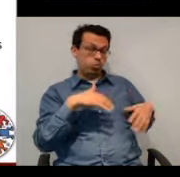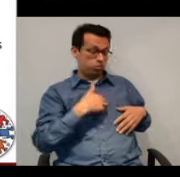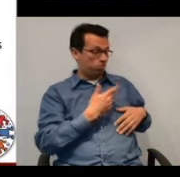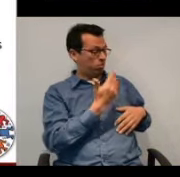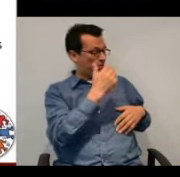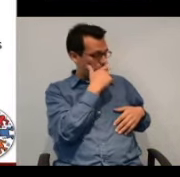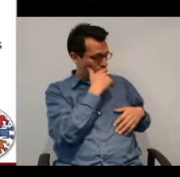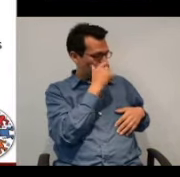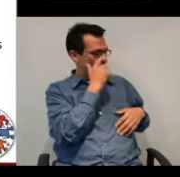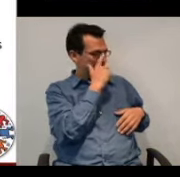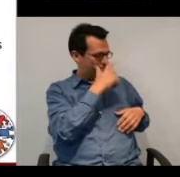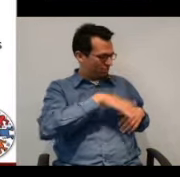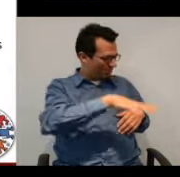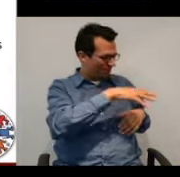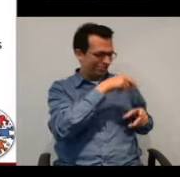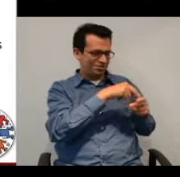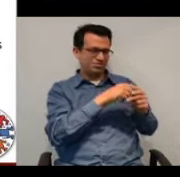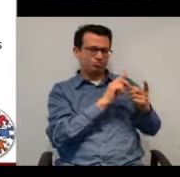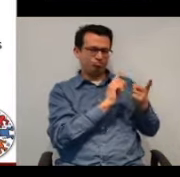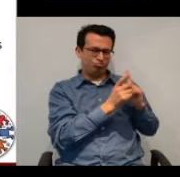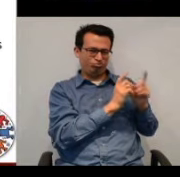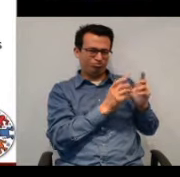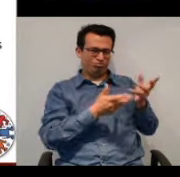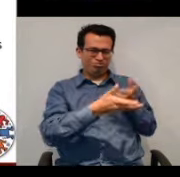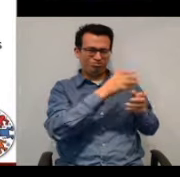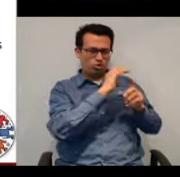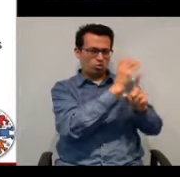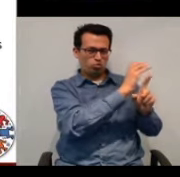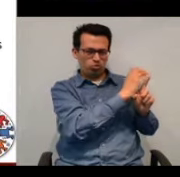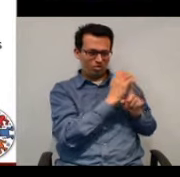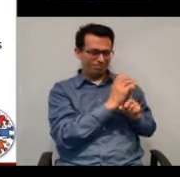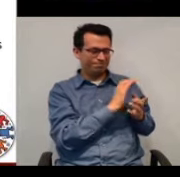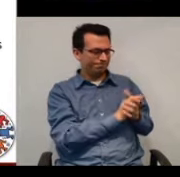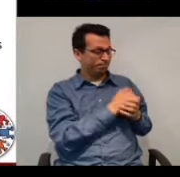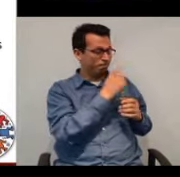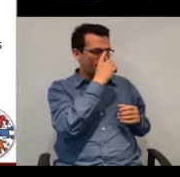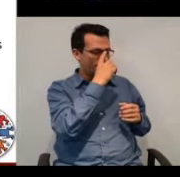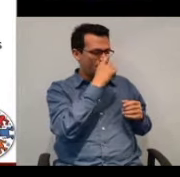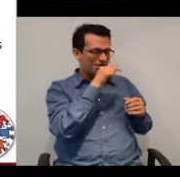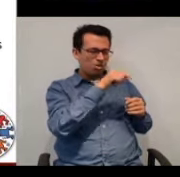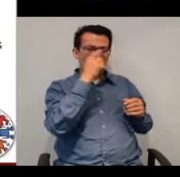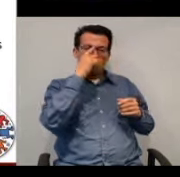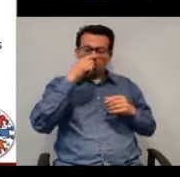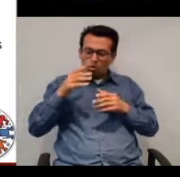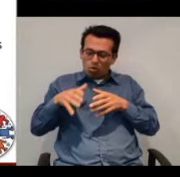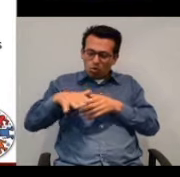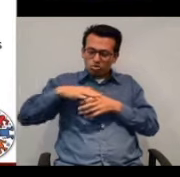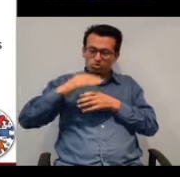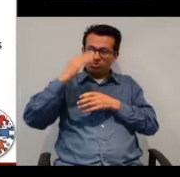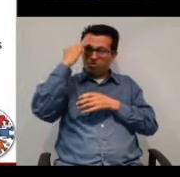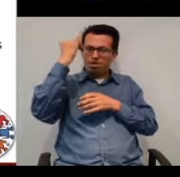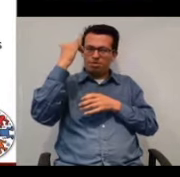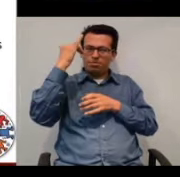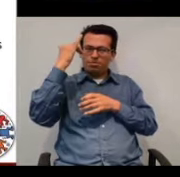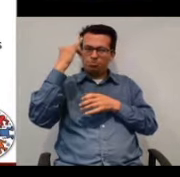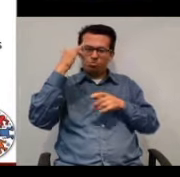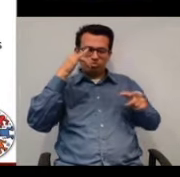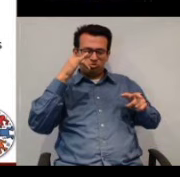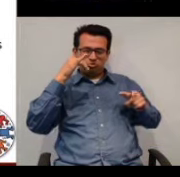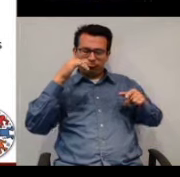investigación, innovación y creación artística y cultural deben trascender el contexto académico. Ya es importante que estén en él, pero